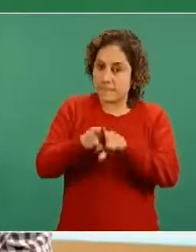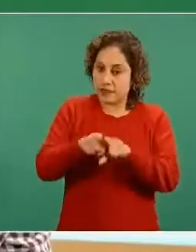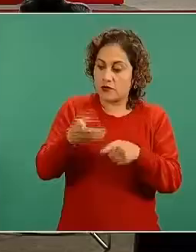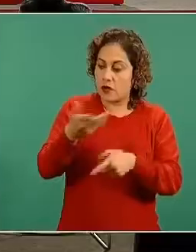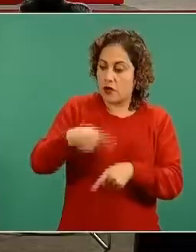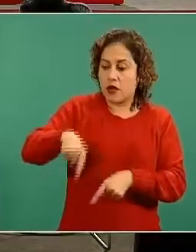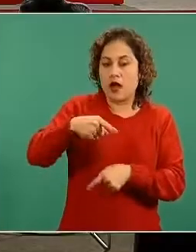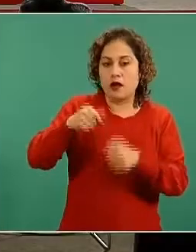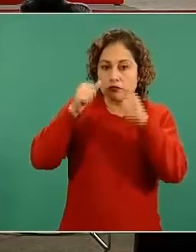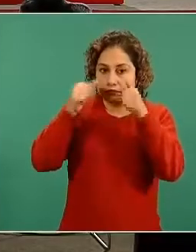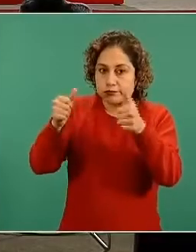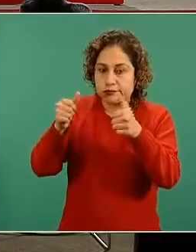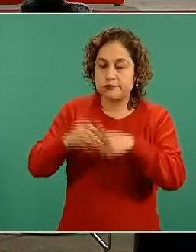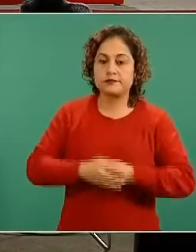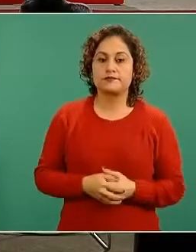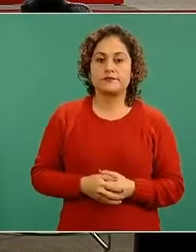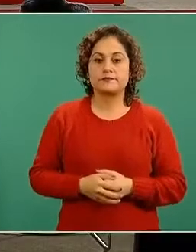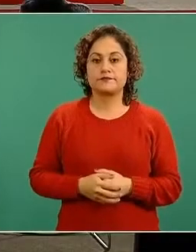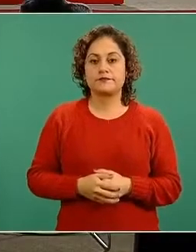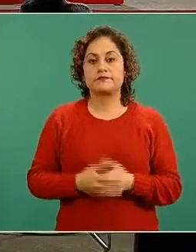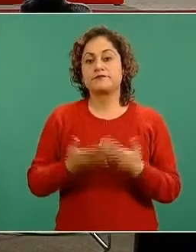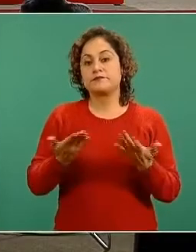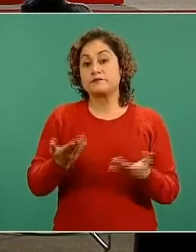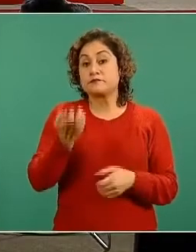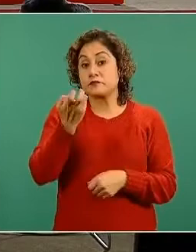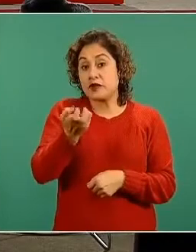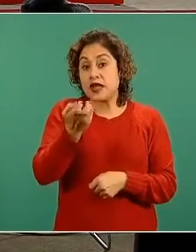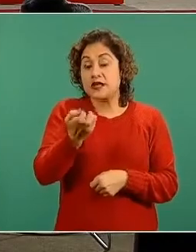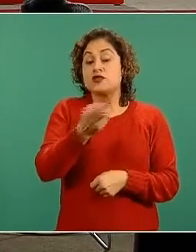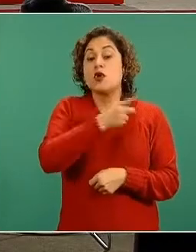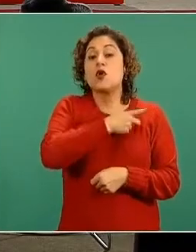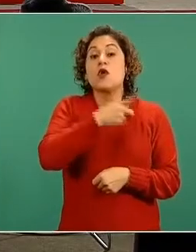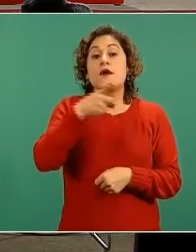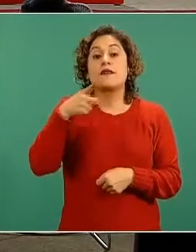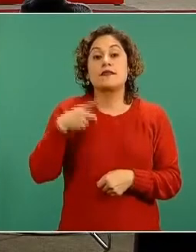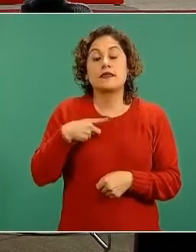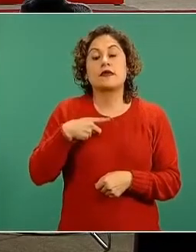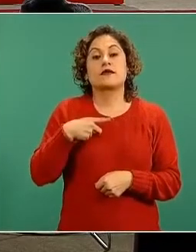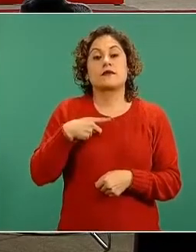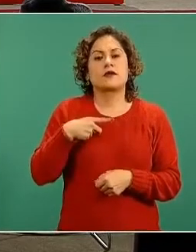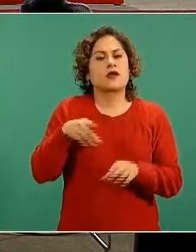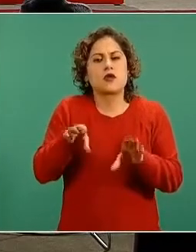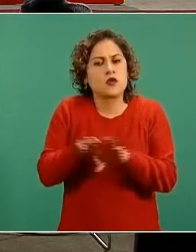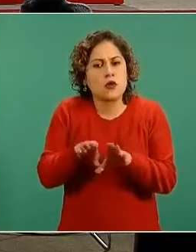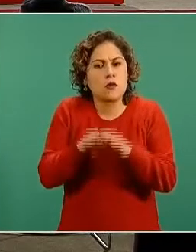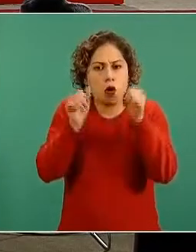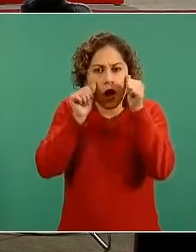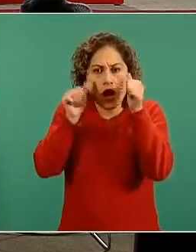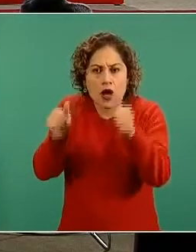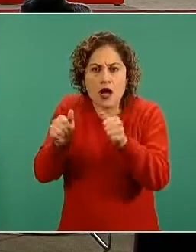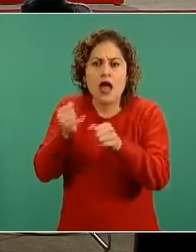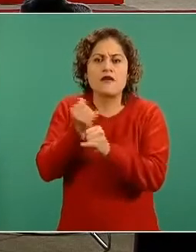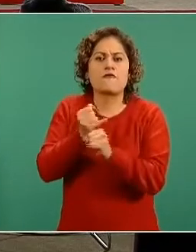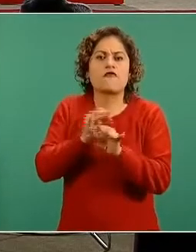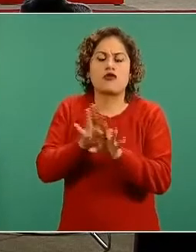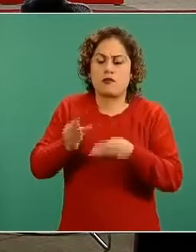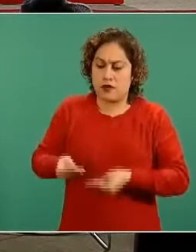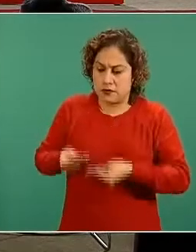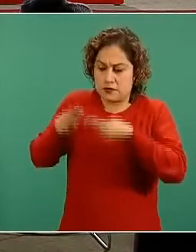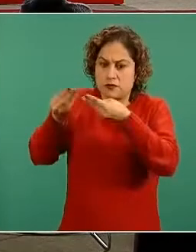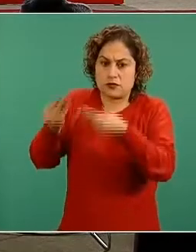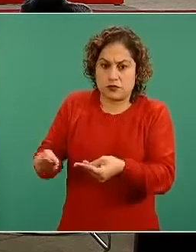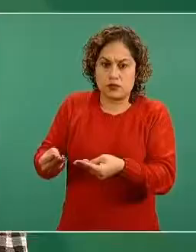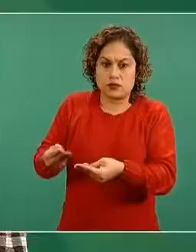operativo consiste básicamente en brindar información. Esta es una acción de promoción de la salud, y aquí está el director general,